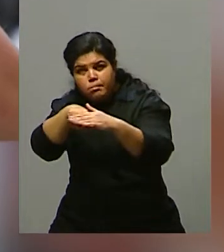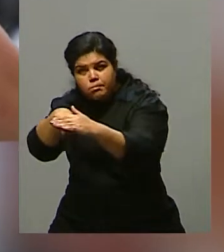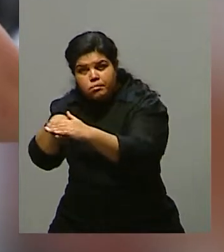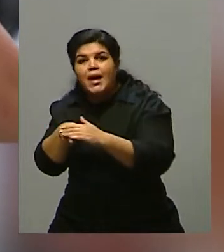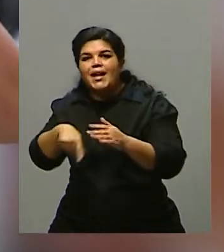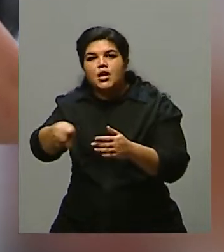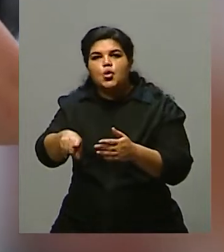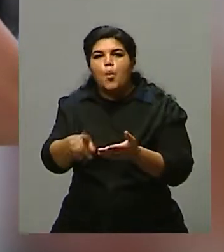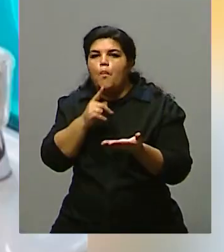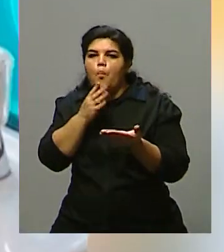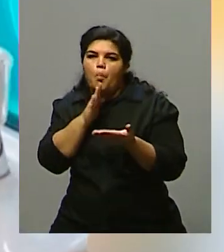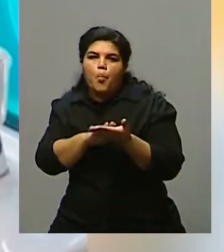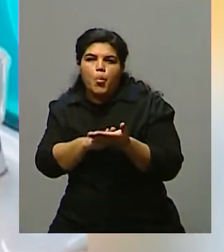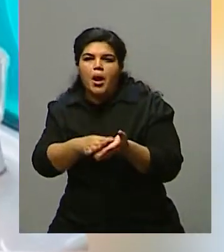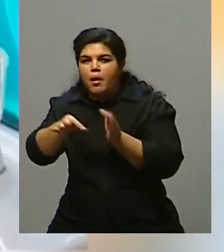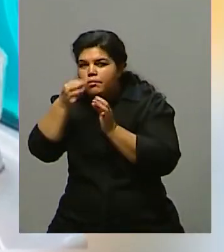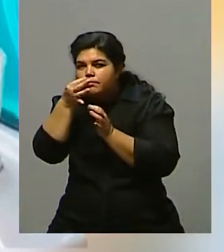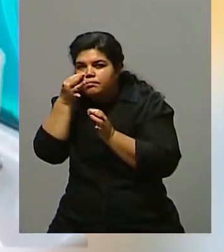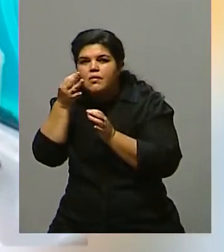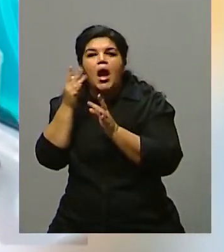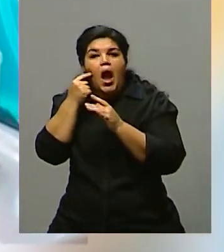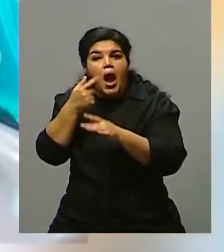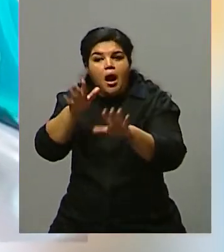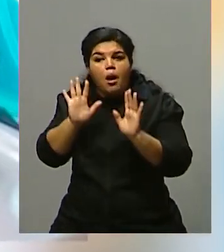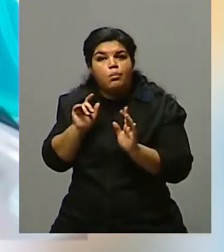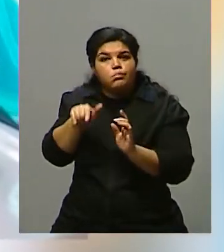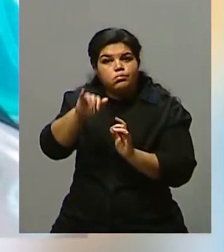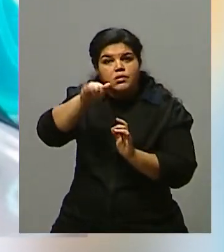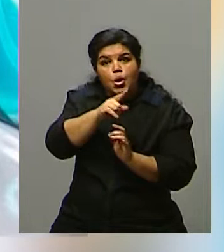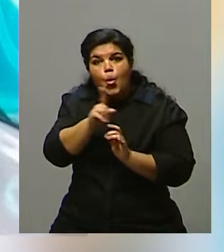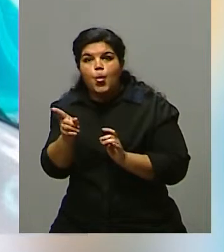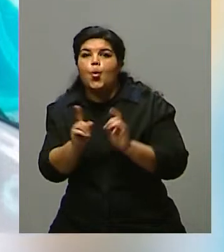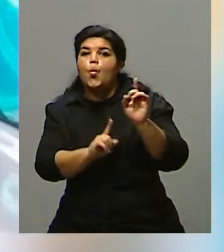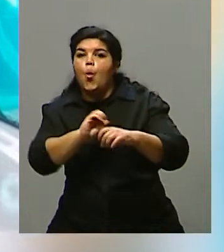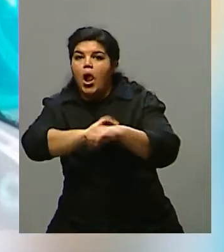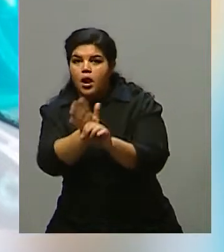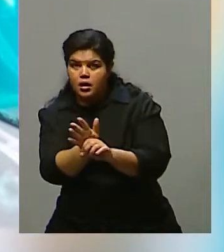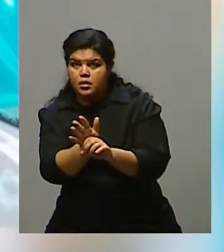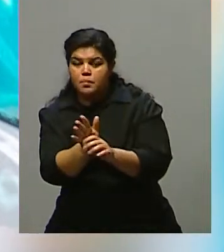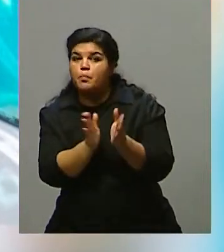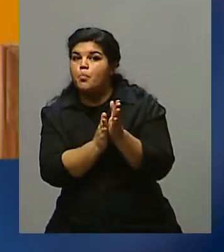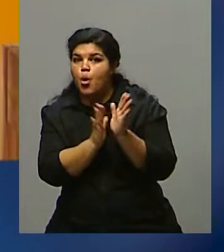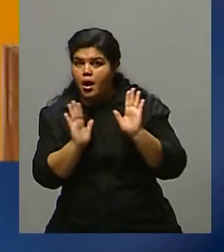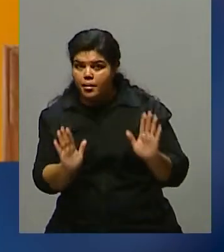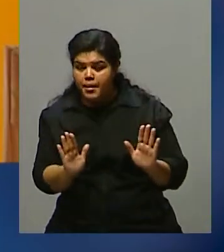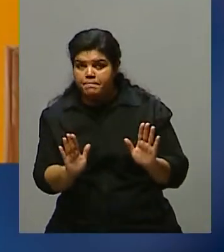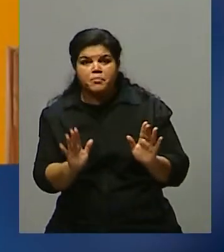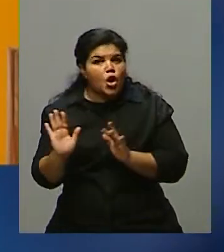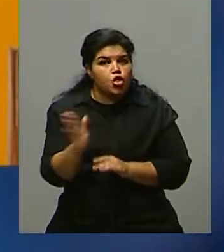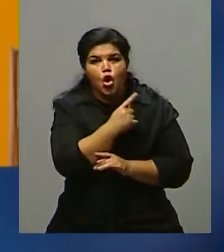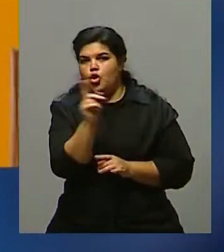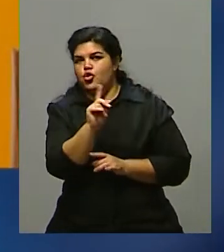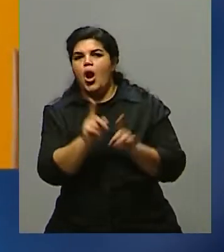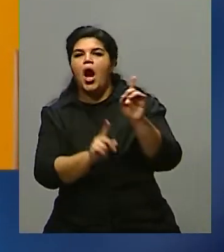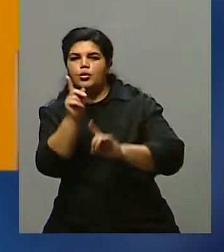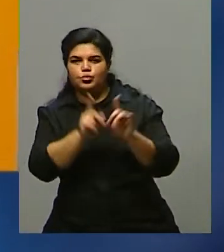pero veíamos que esos chicos o huéspedes inmunocomprometidos, que por ahí teníamos que ofrecerle un tratamiento para gripe, tenían todas